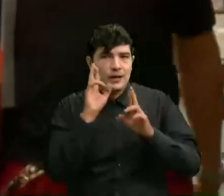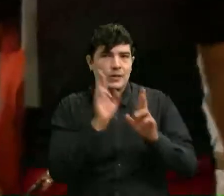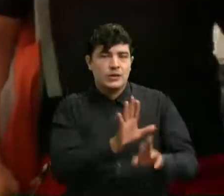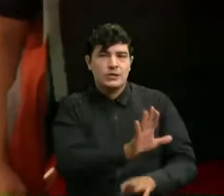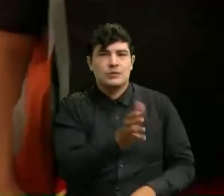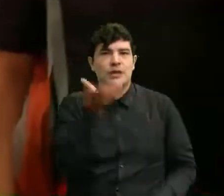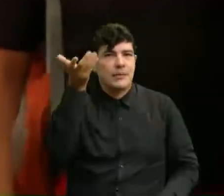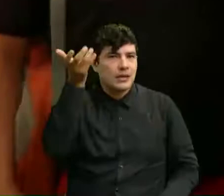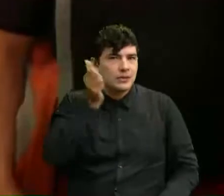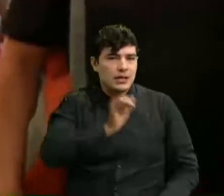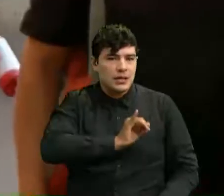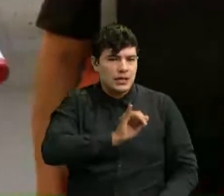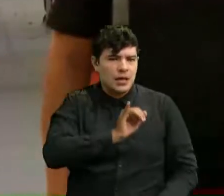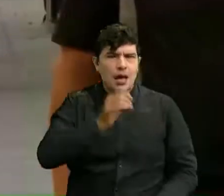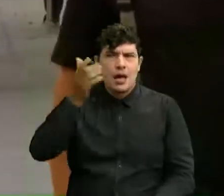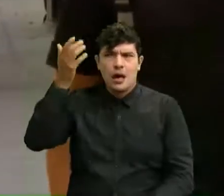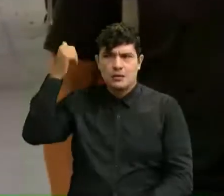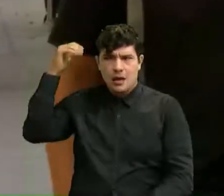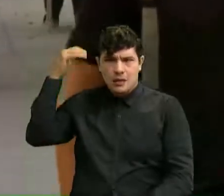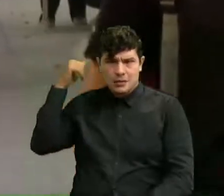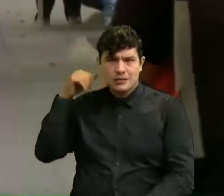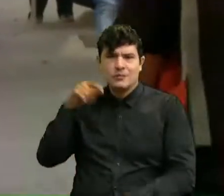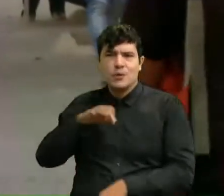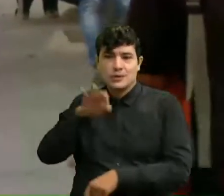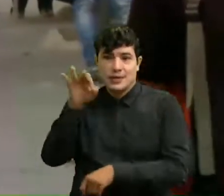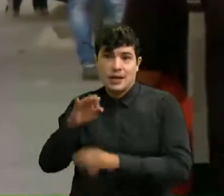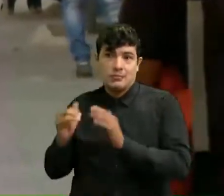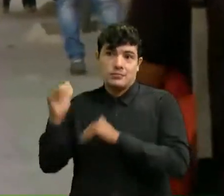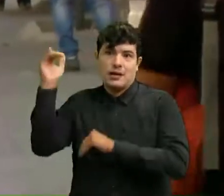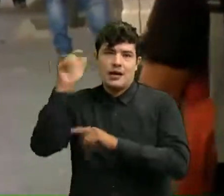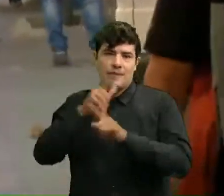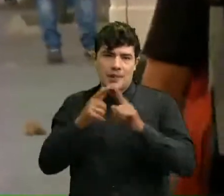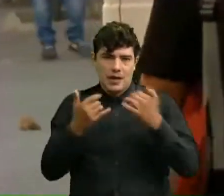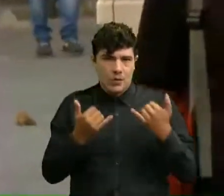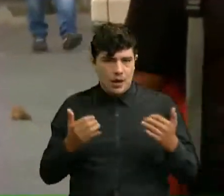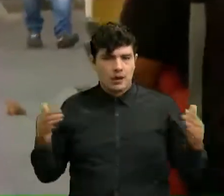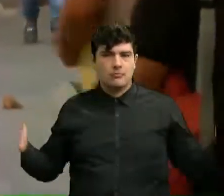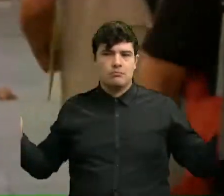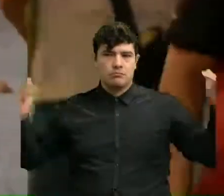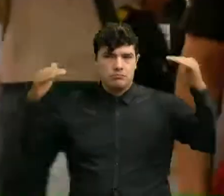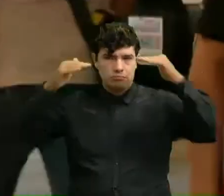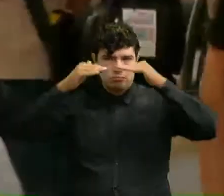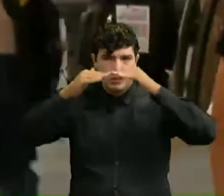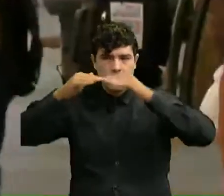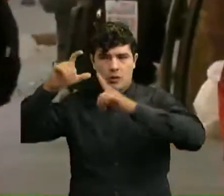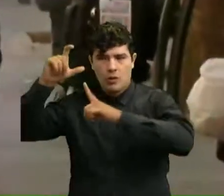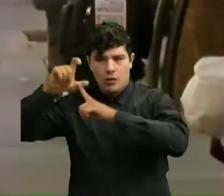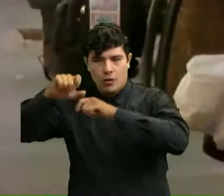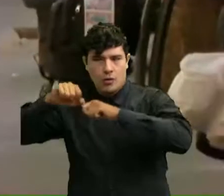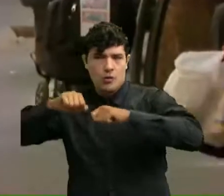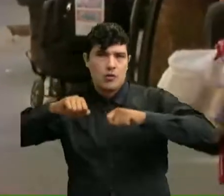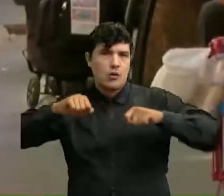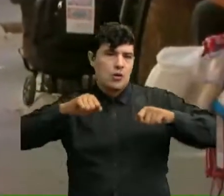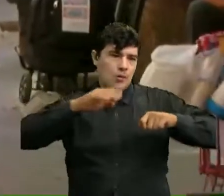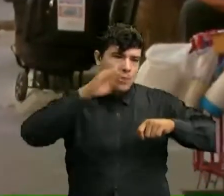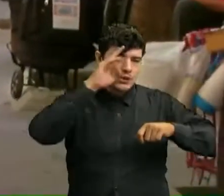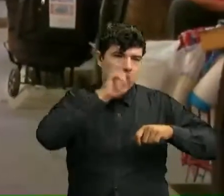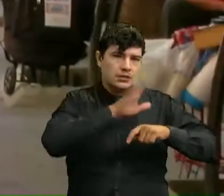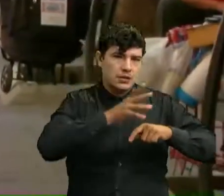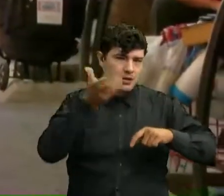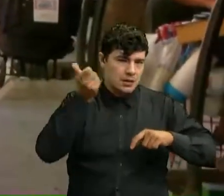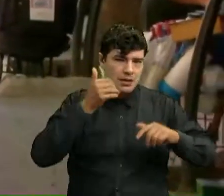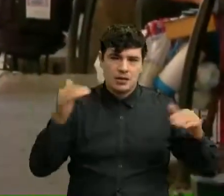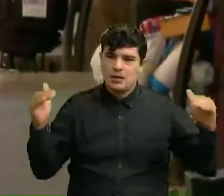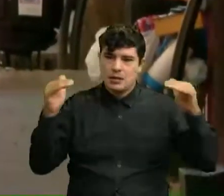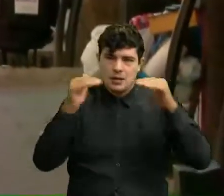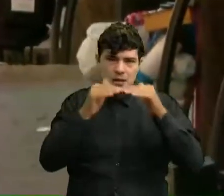En la otra época tenían porcentajes más altos, pero esto ya fue equilibrado. En lo que sí hay diferencia es respecto